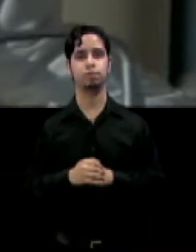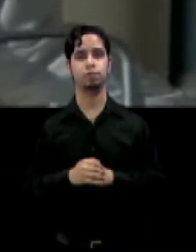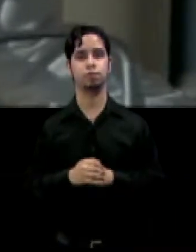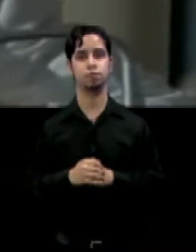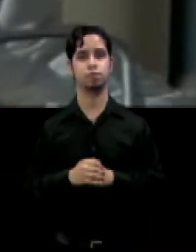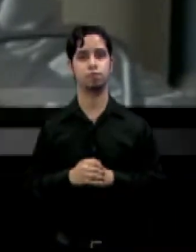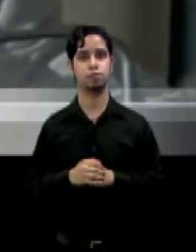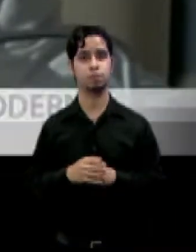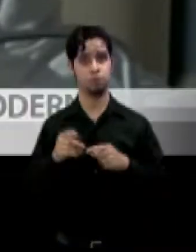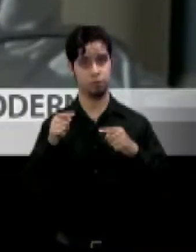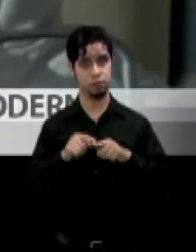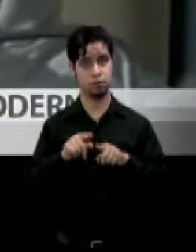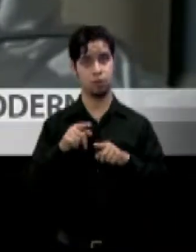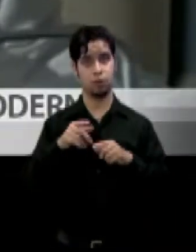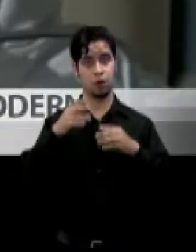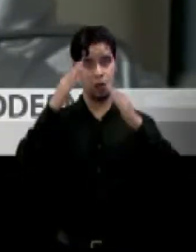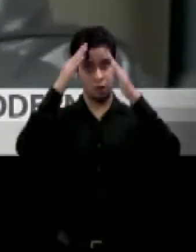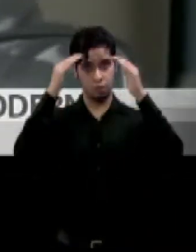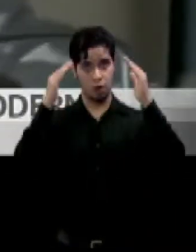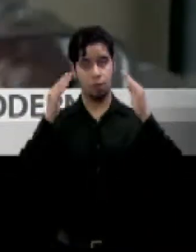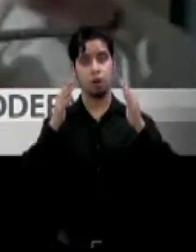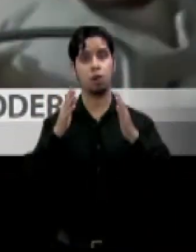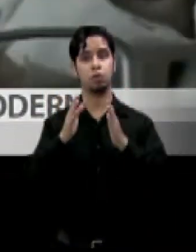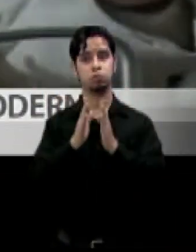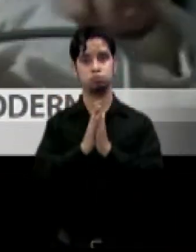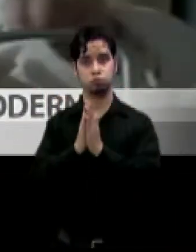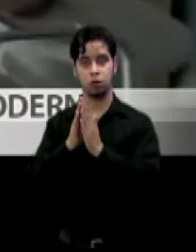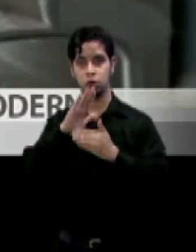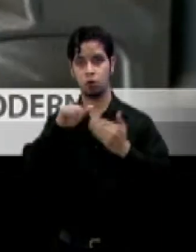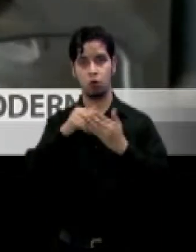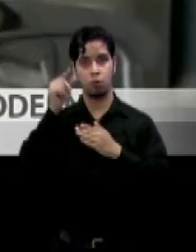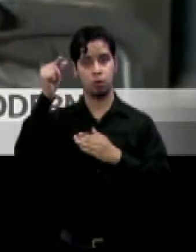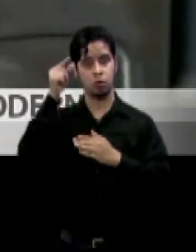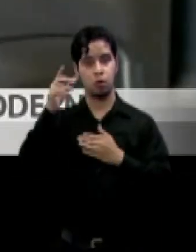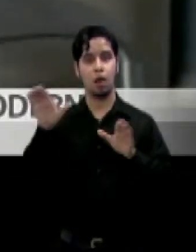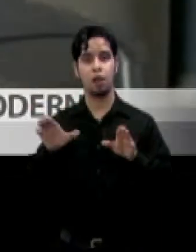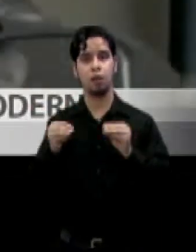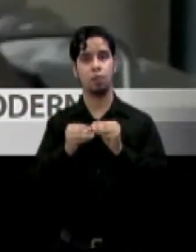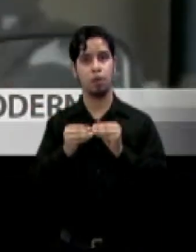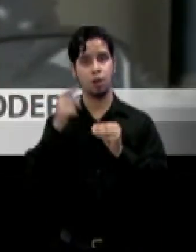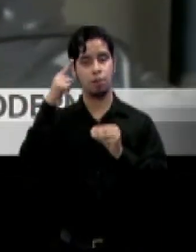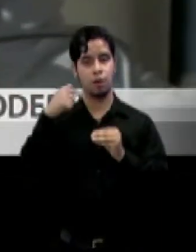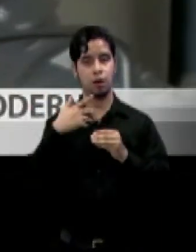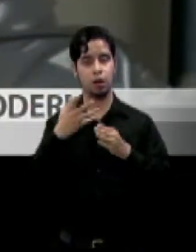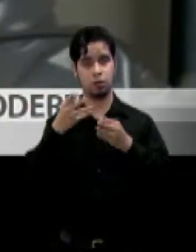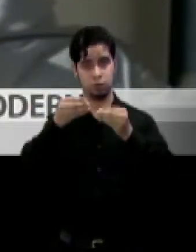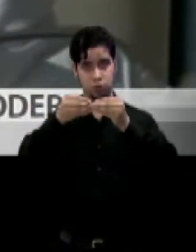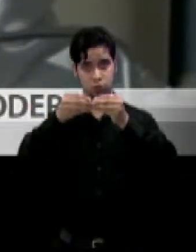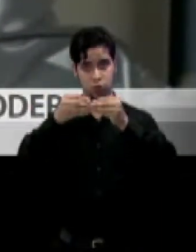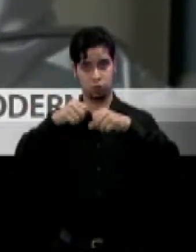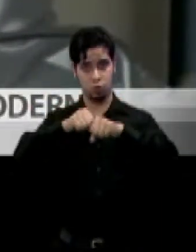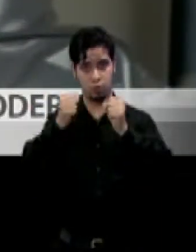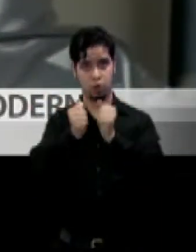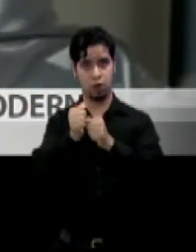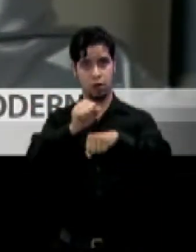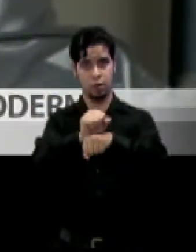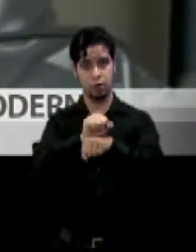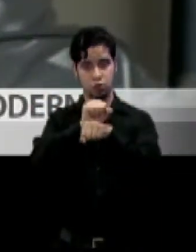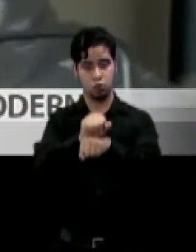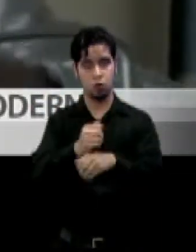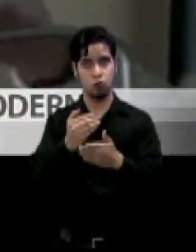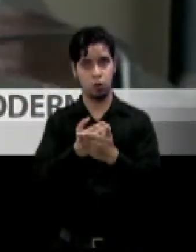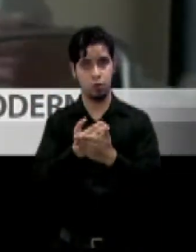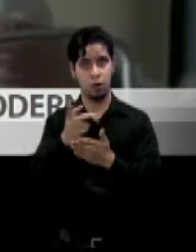Mientras el Papa Francisco instó hoy a los gobiernos del mundo a hacer más para acabar con la esclavitud moderna, en su mensaje de paz anual desde